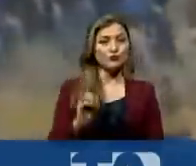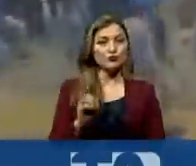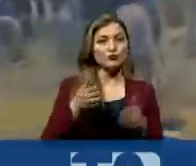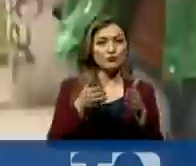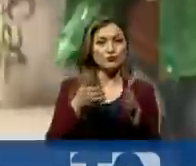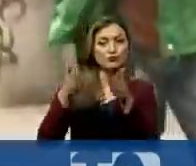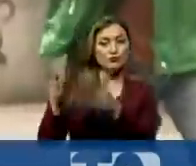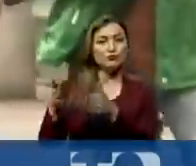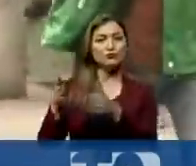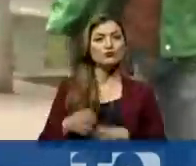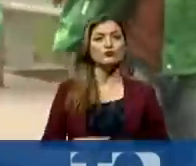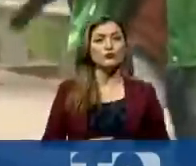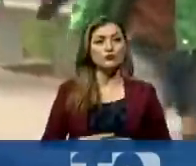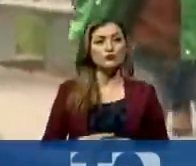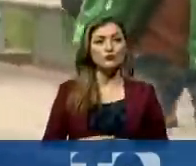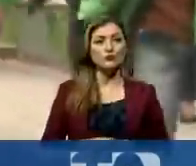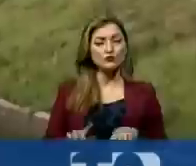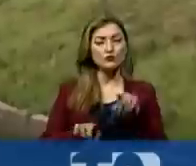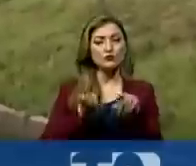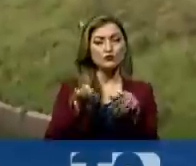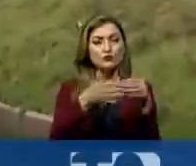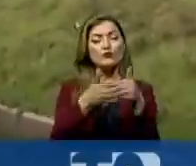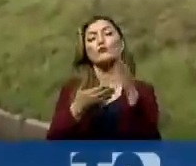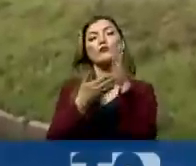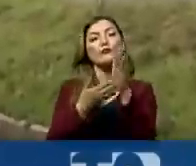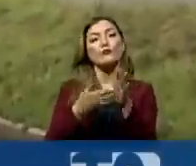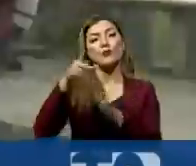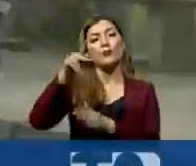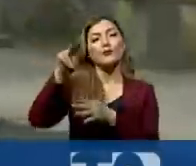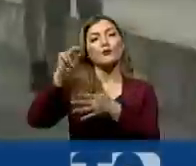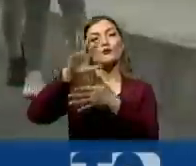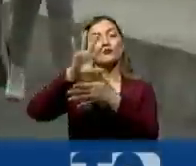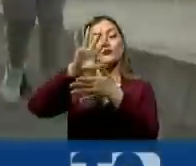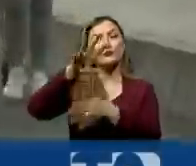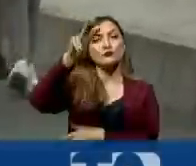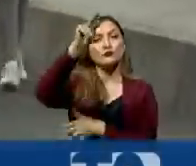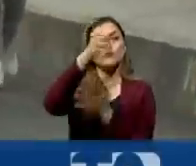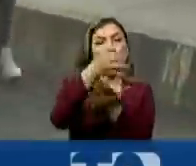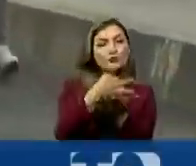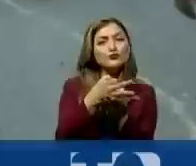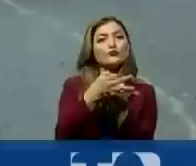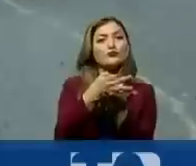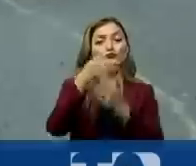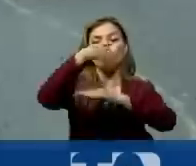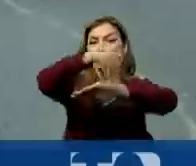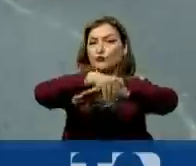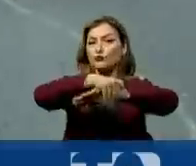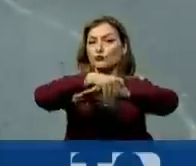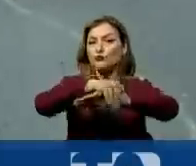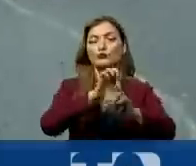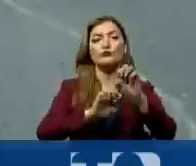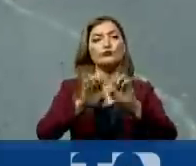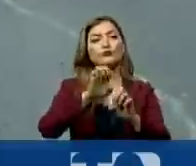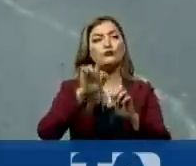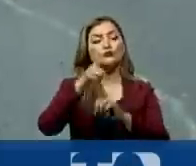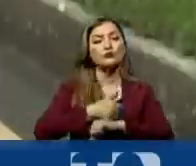se mostraban pues algunos cierres como por ejemplo en la panamericana norte o en cotopaxi ya en horas de la tarde el balance por parte de